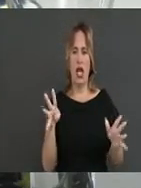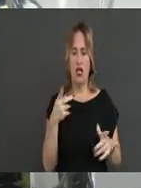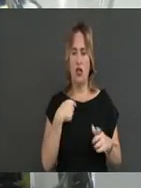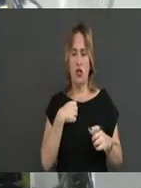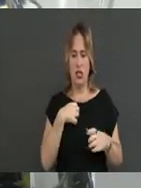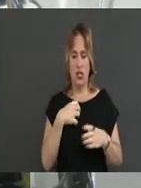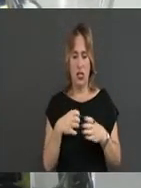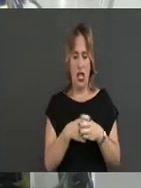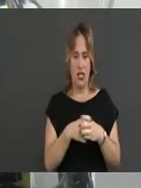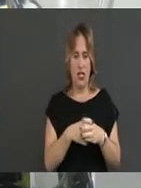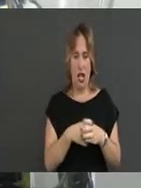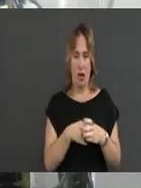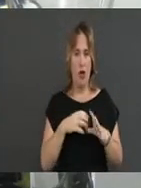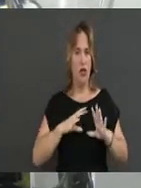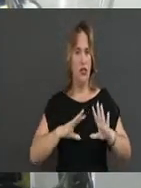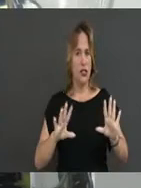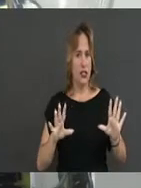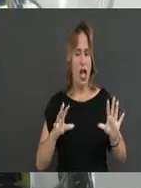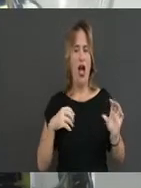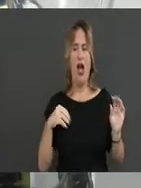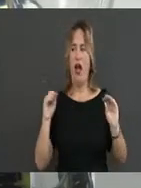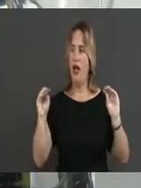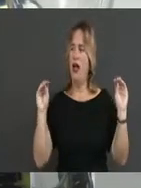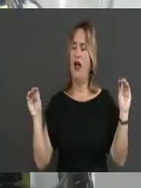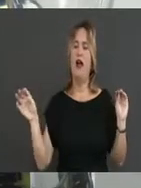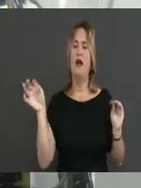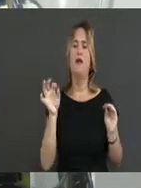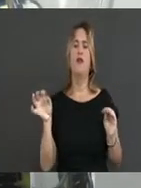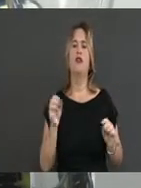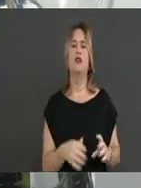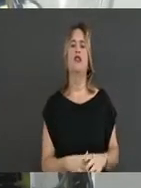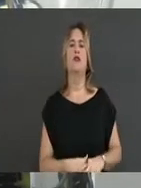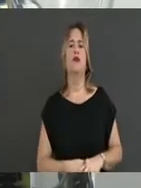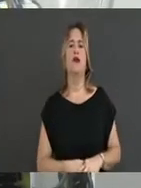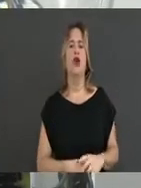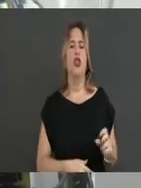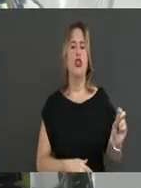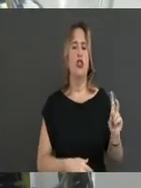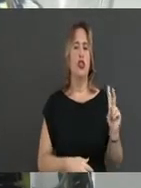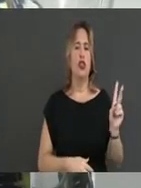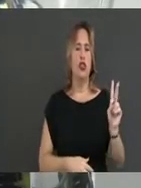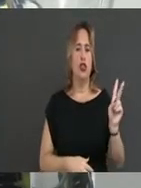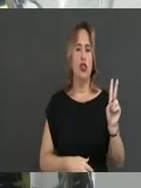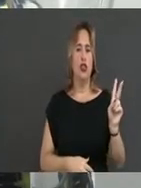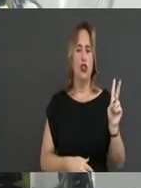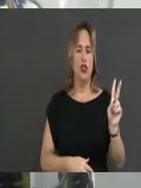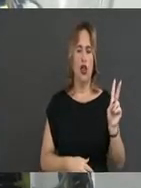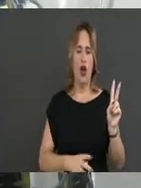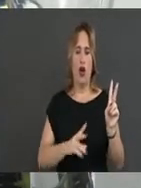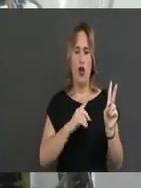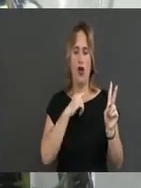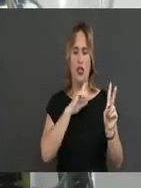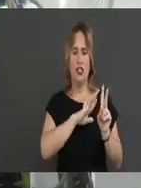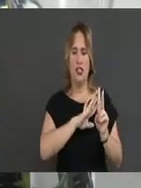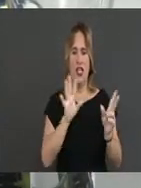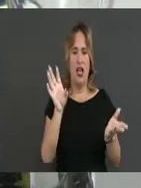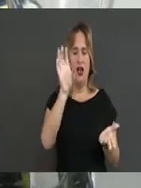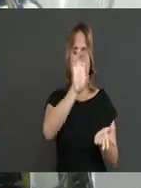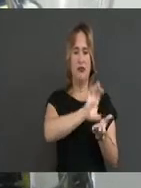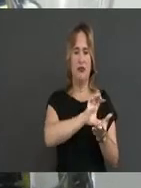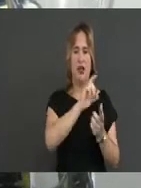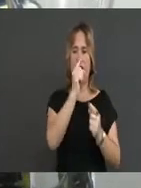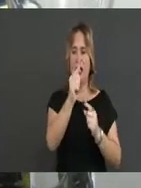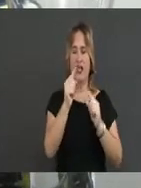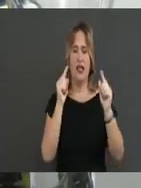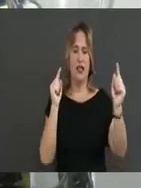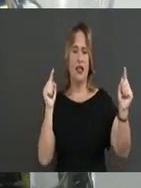nosotros ya teníamos protegidos en nuestras instalaciones. Todos fueron, ya están ubicados en cada lugar,